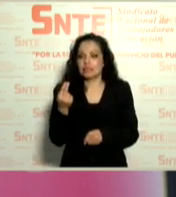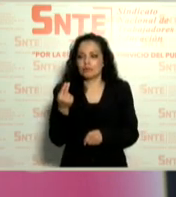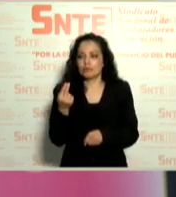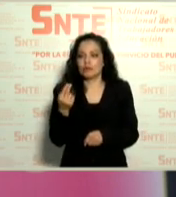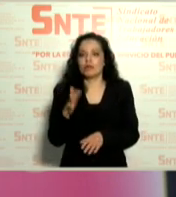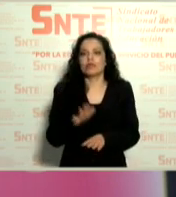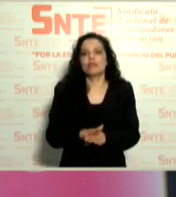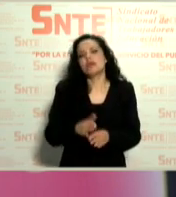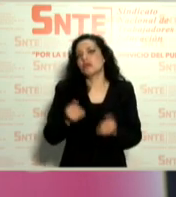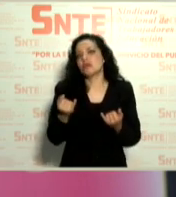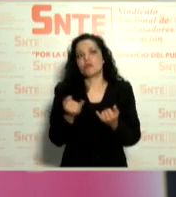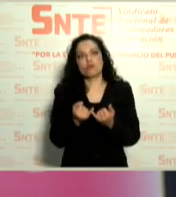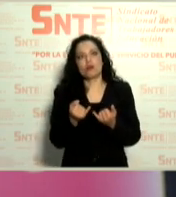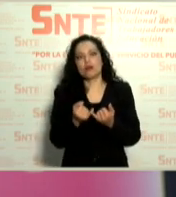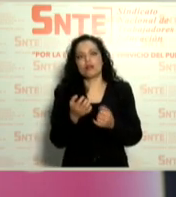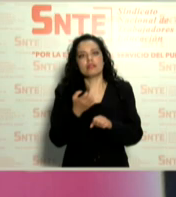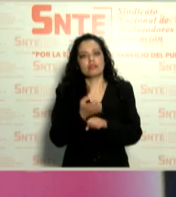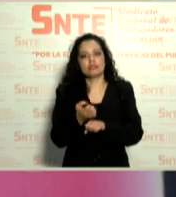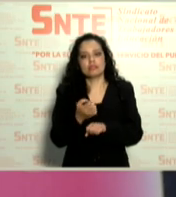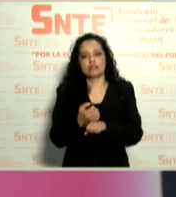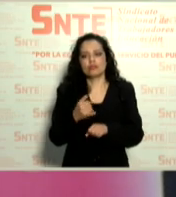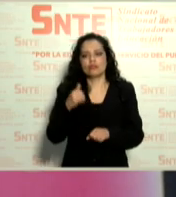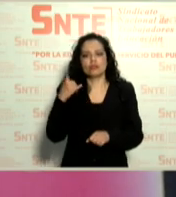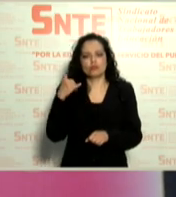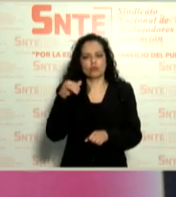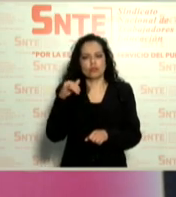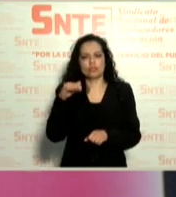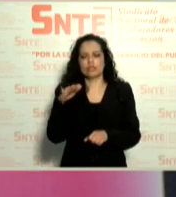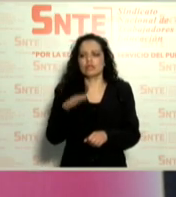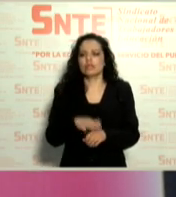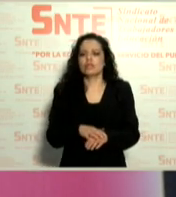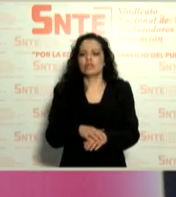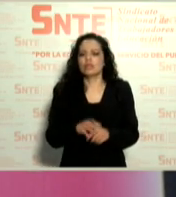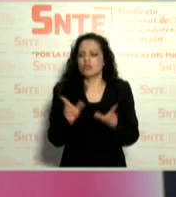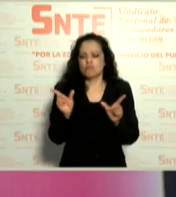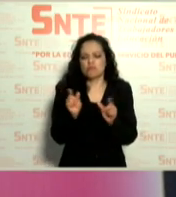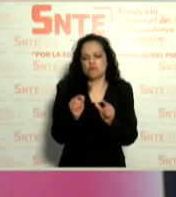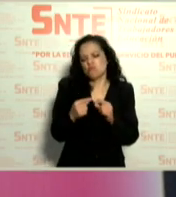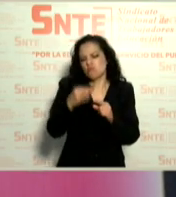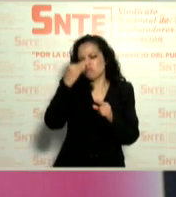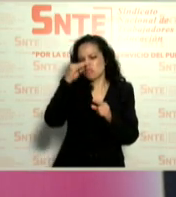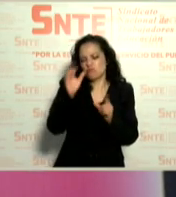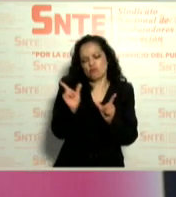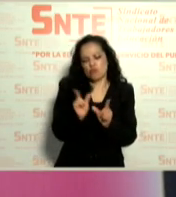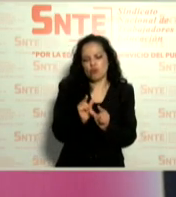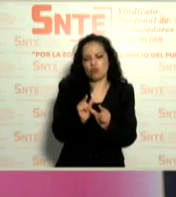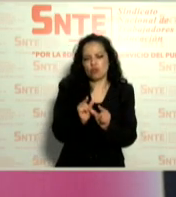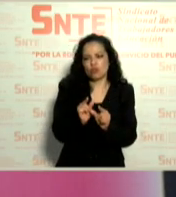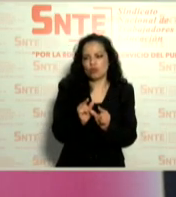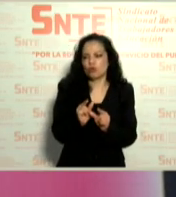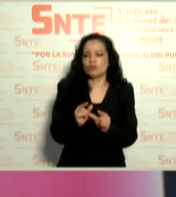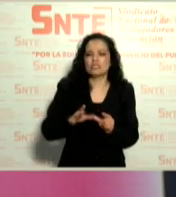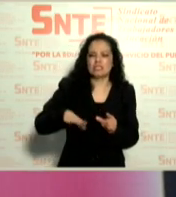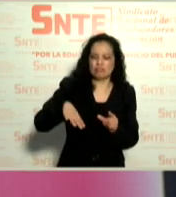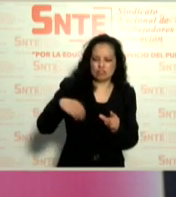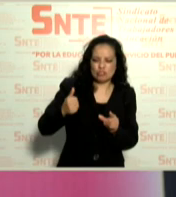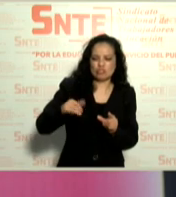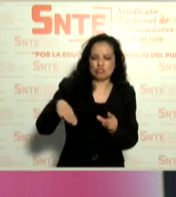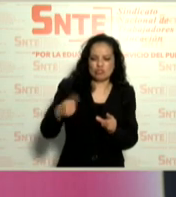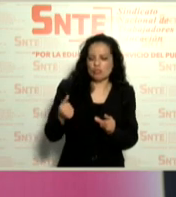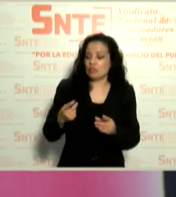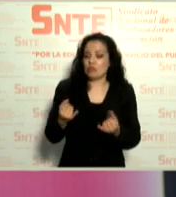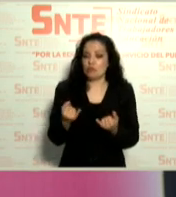Carrillo Puerto hizo en un periodo muy breve el mismo esfuerzo de entregar a